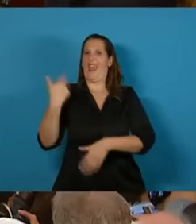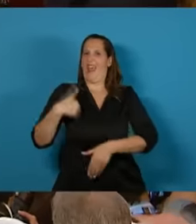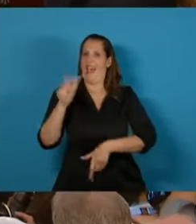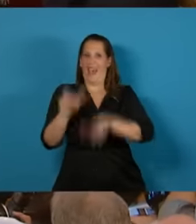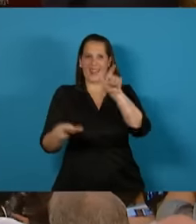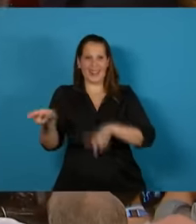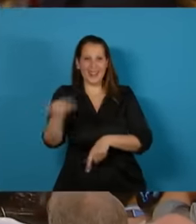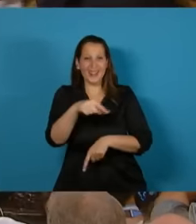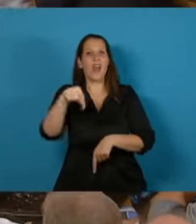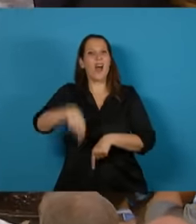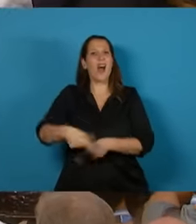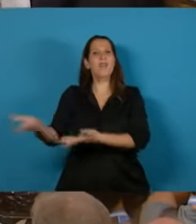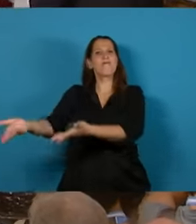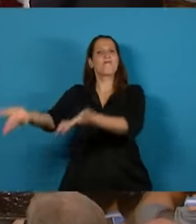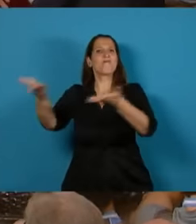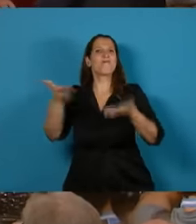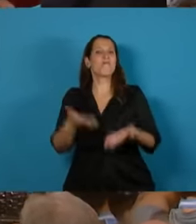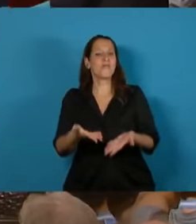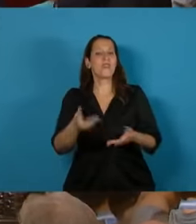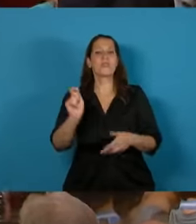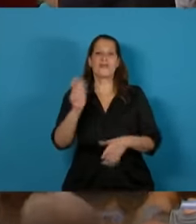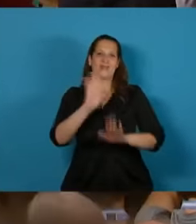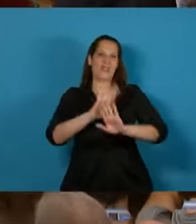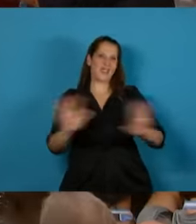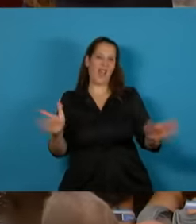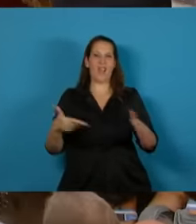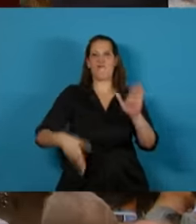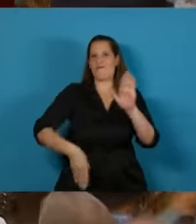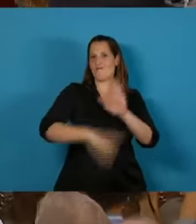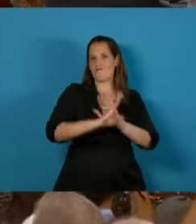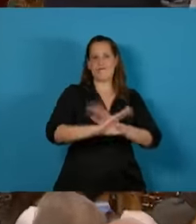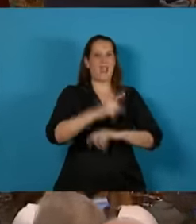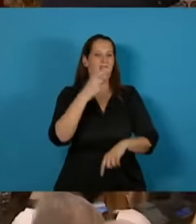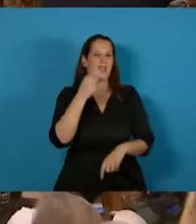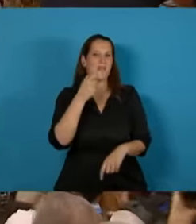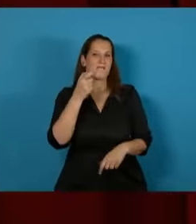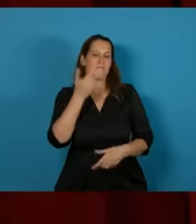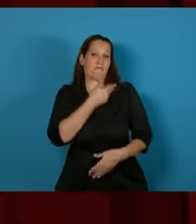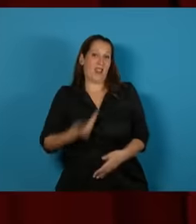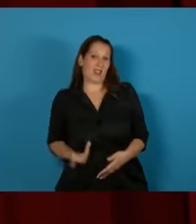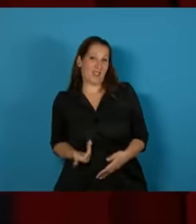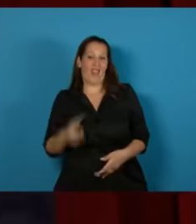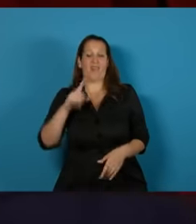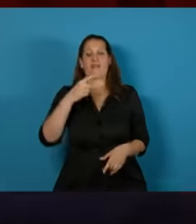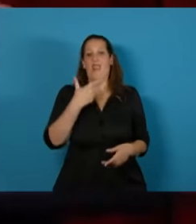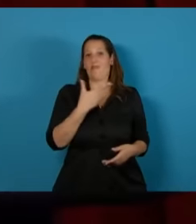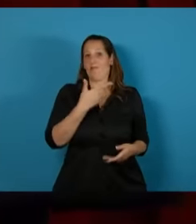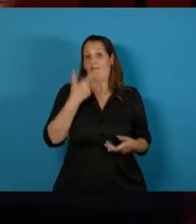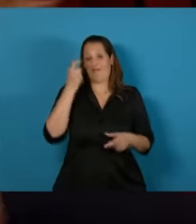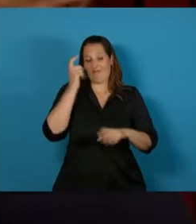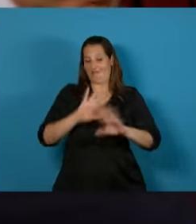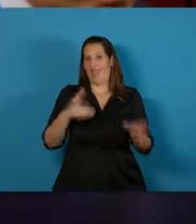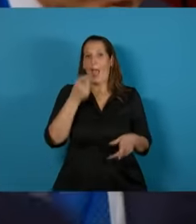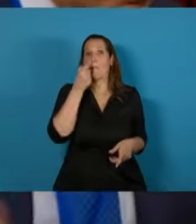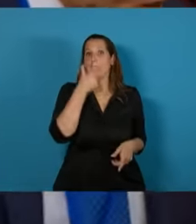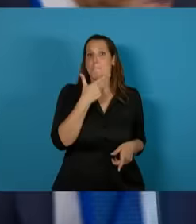recibiremos al presidente saliente de la Nación, el ingeniero Mauricio Macri.